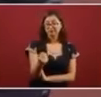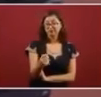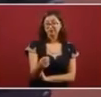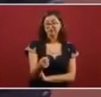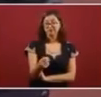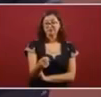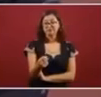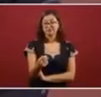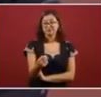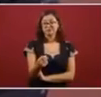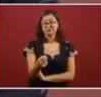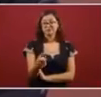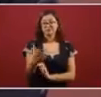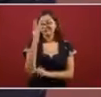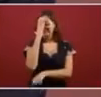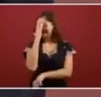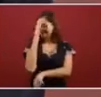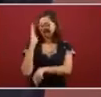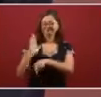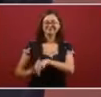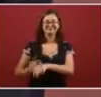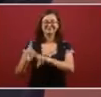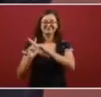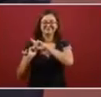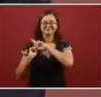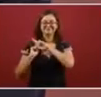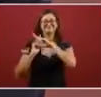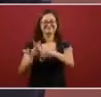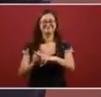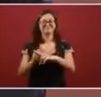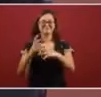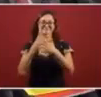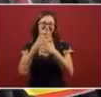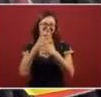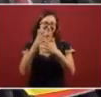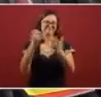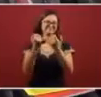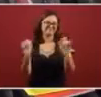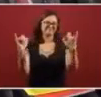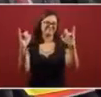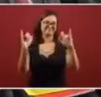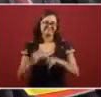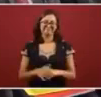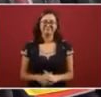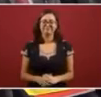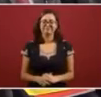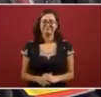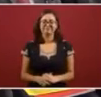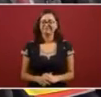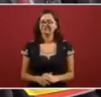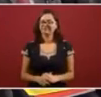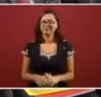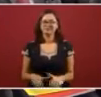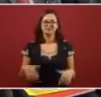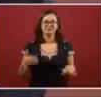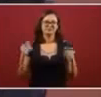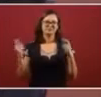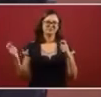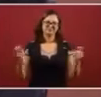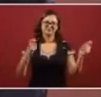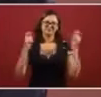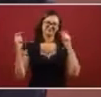a conmemorar el grito de independencia. Como nunca, aquí